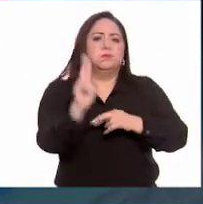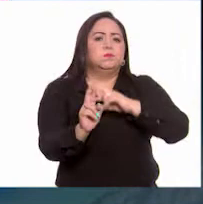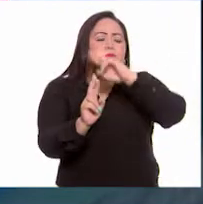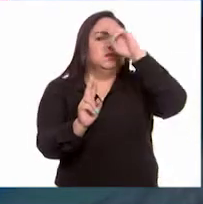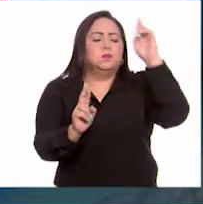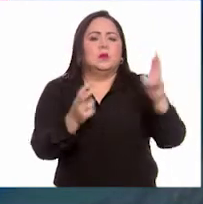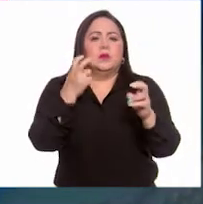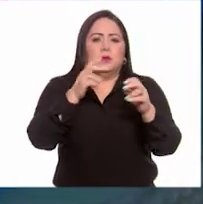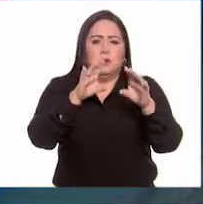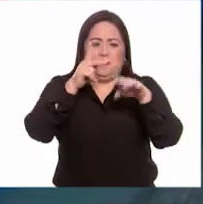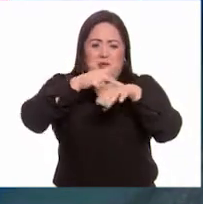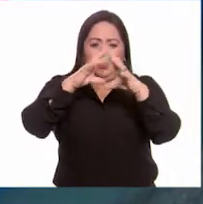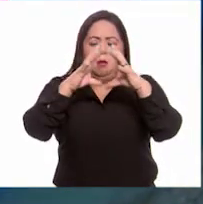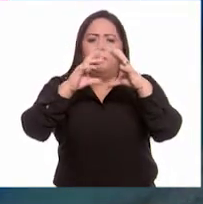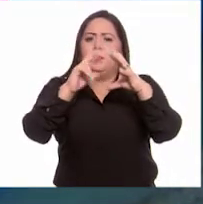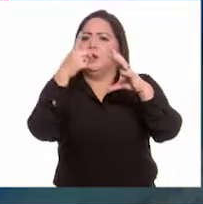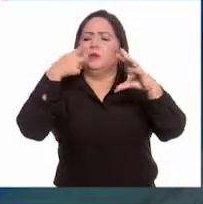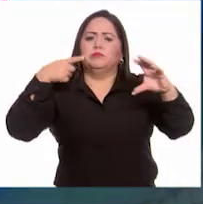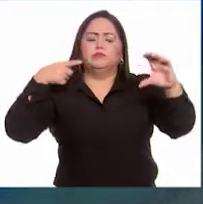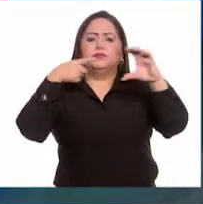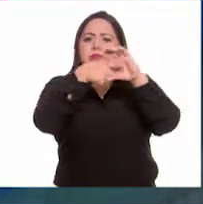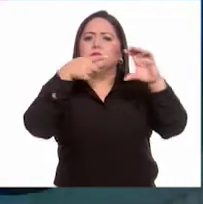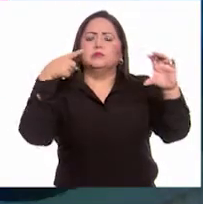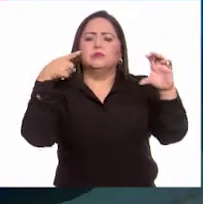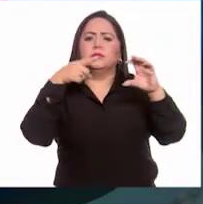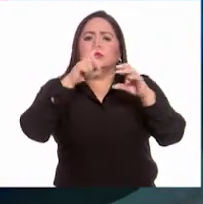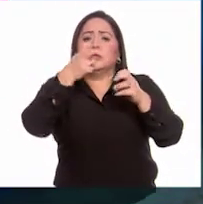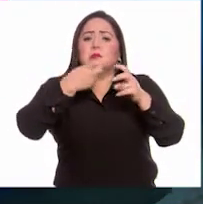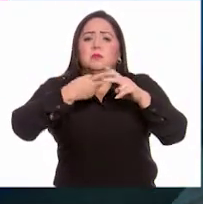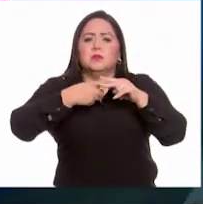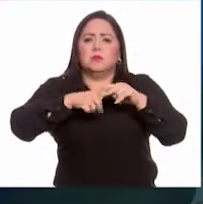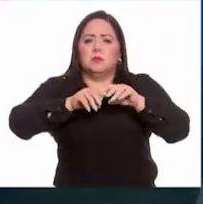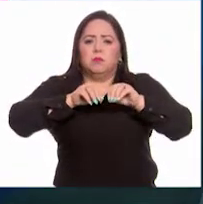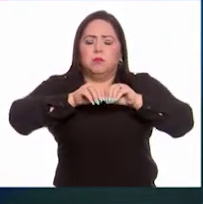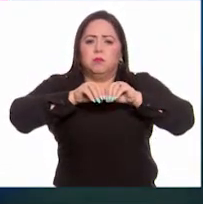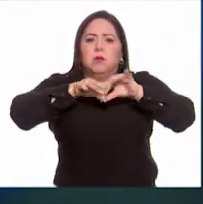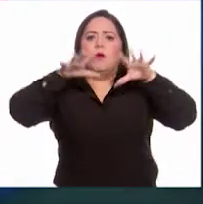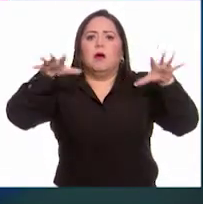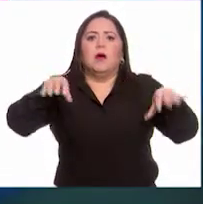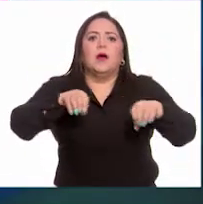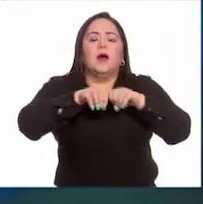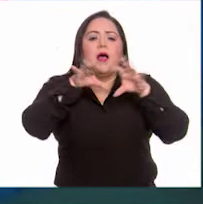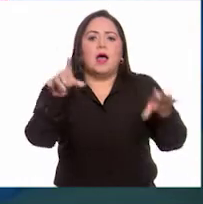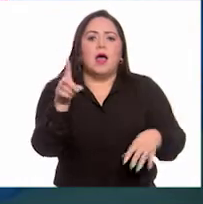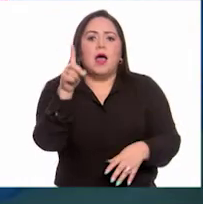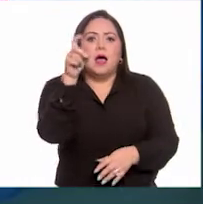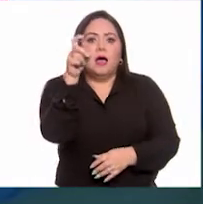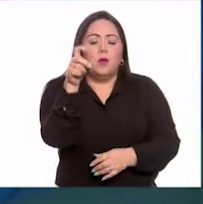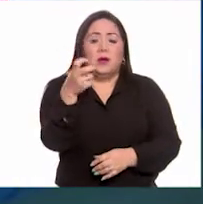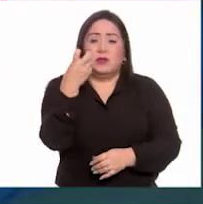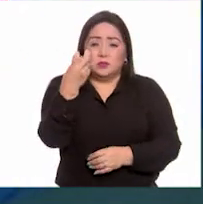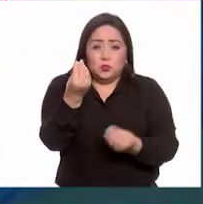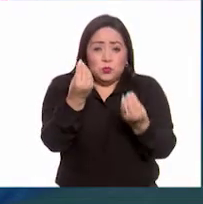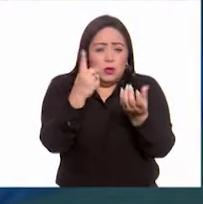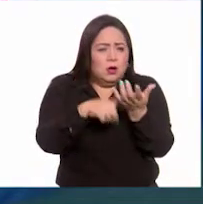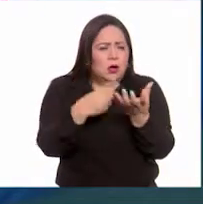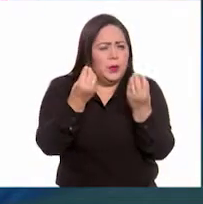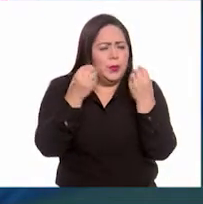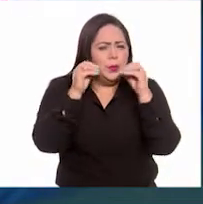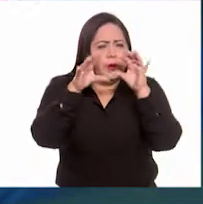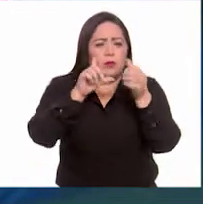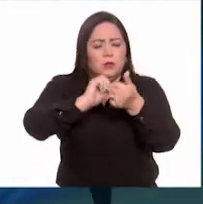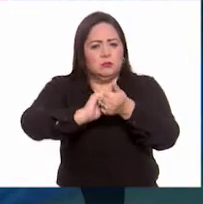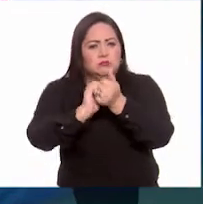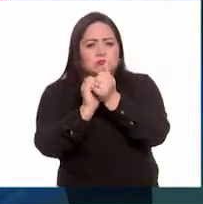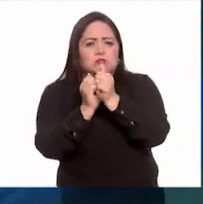que perforaron las piedras, de donde comenzó a brotar mucha agua. Fue tanta que se